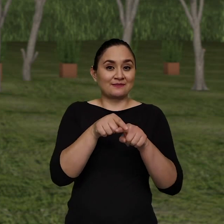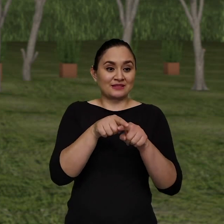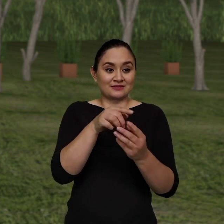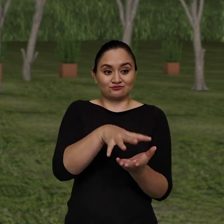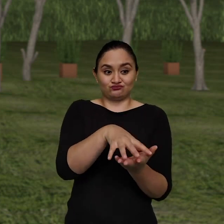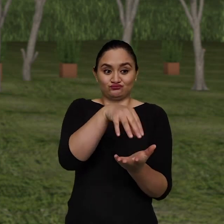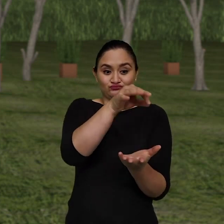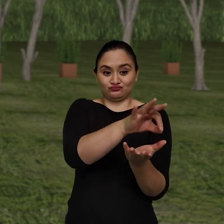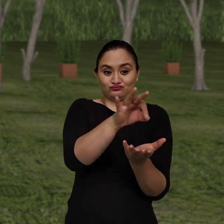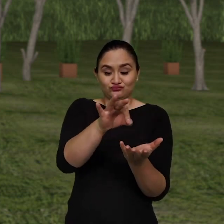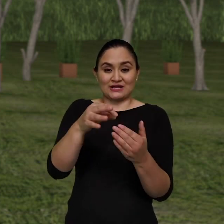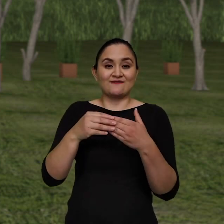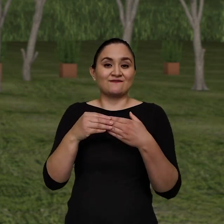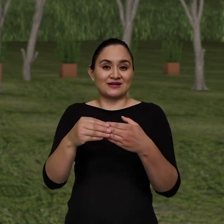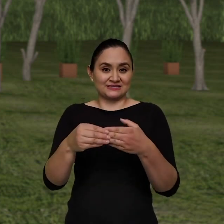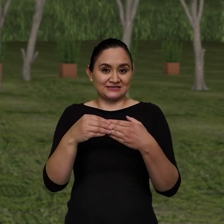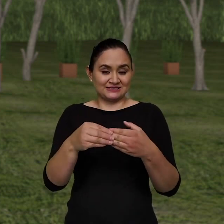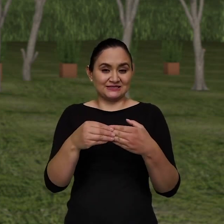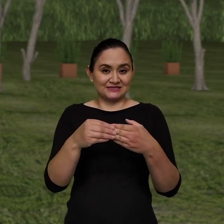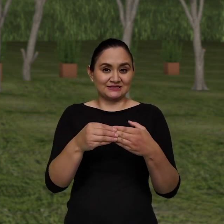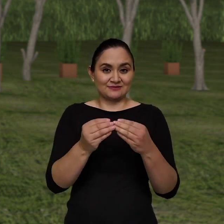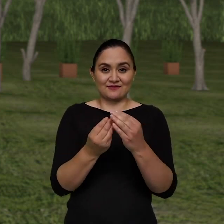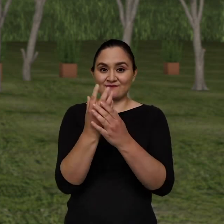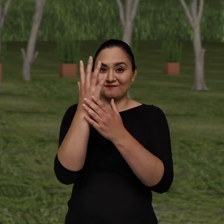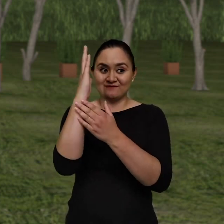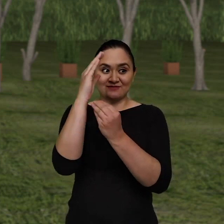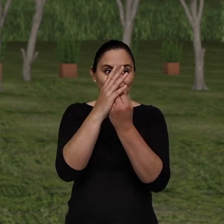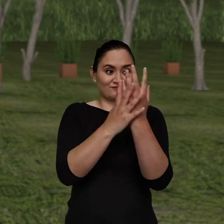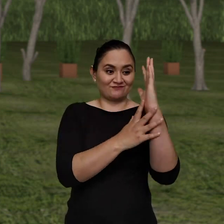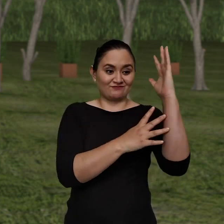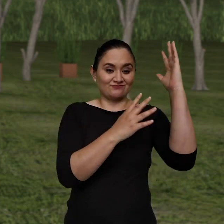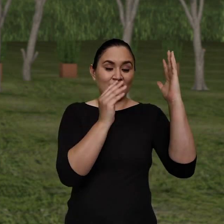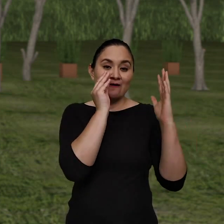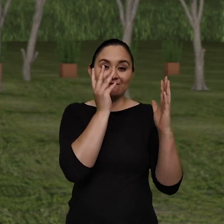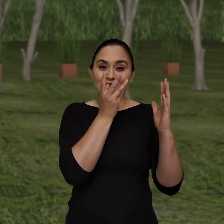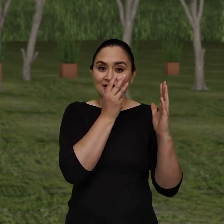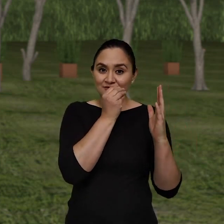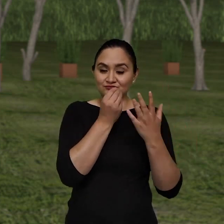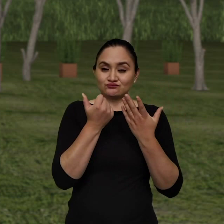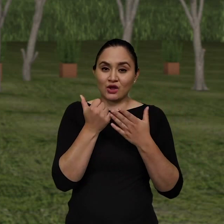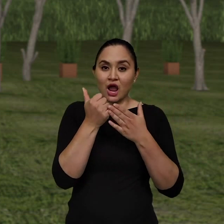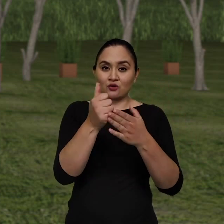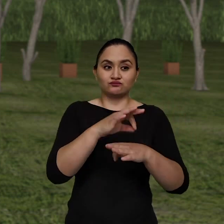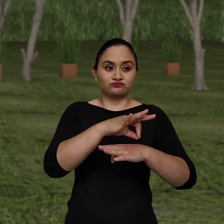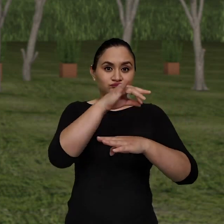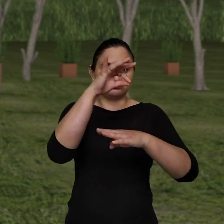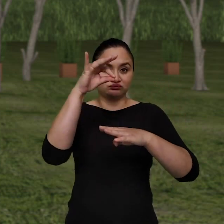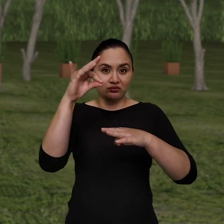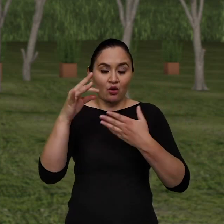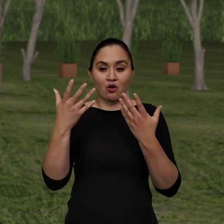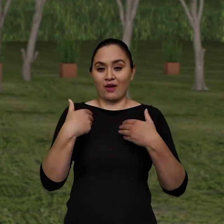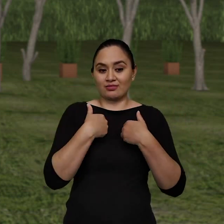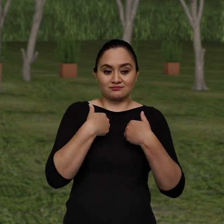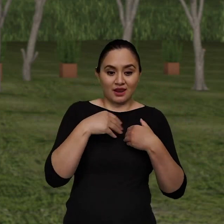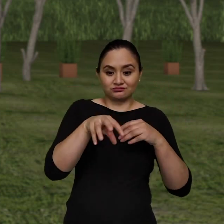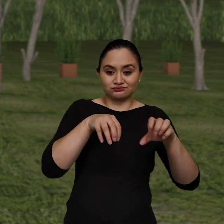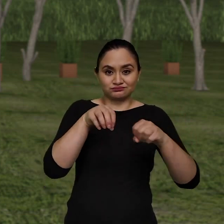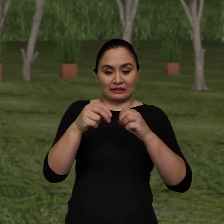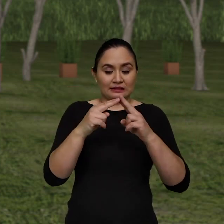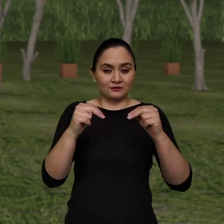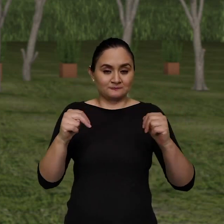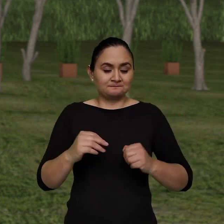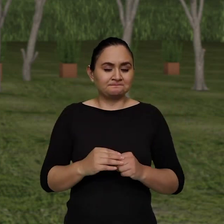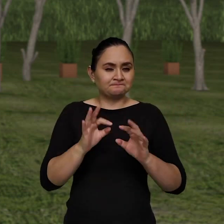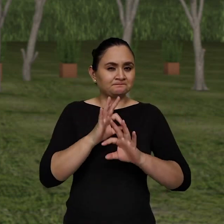y por otro con la flexibilidad de bandas florales de setos que favorecen a los depredadores naturales. Es